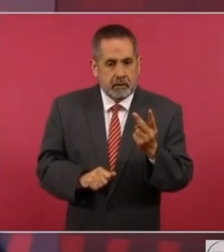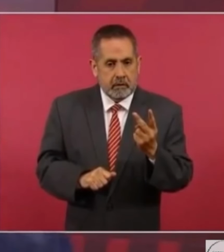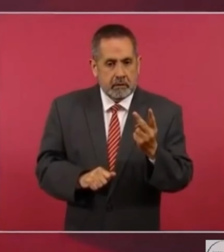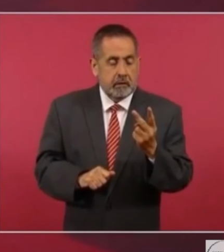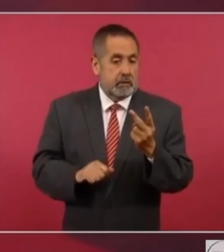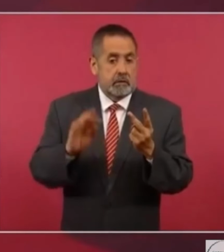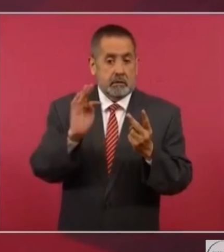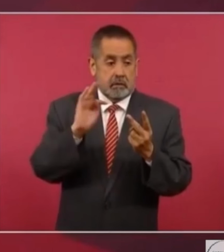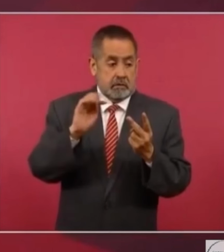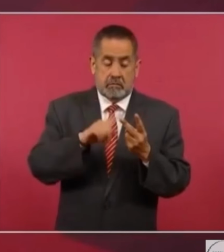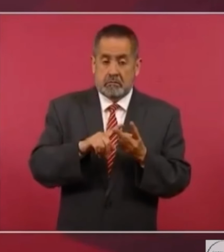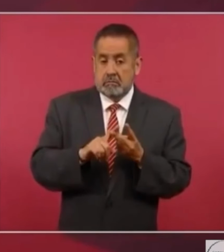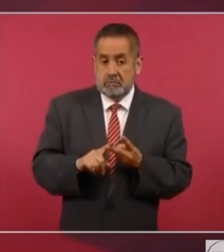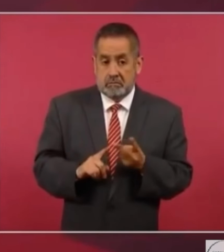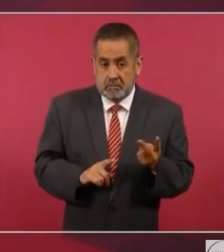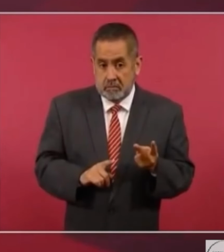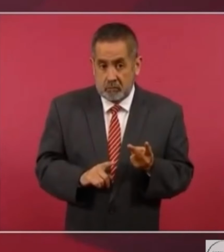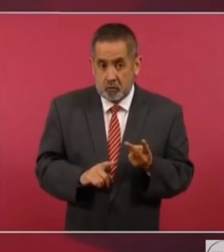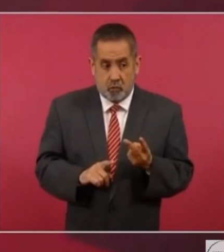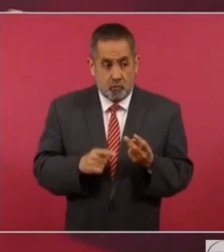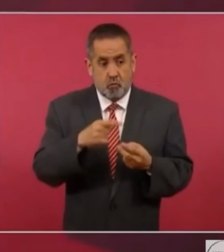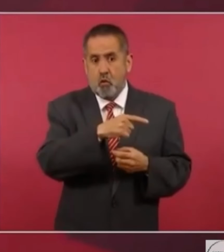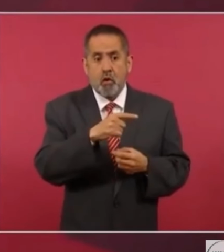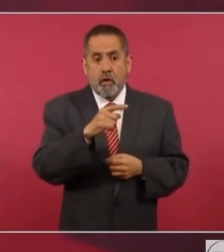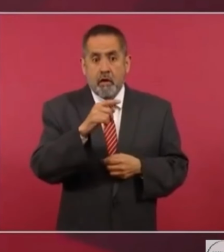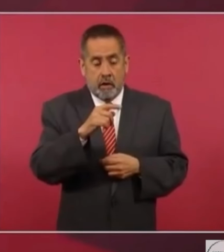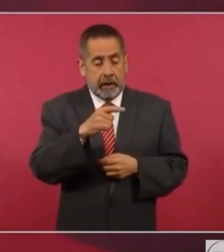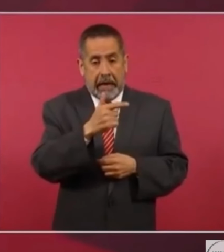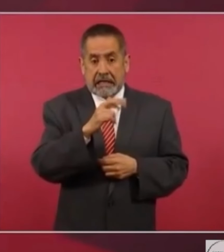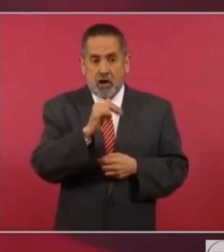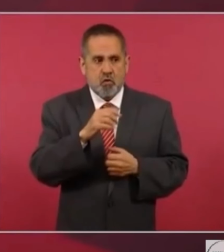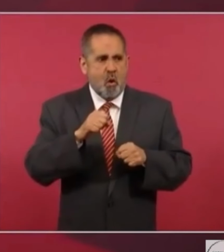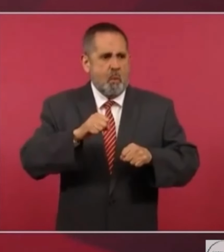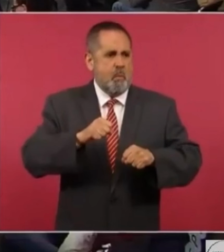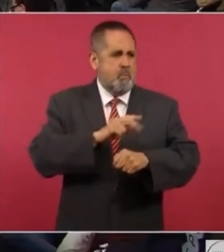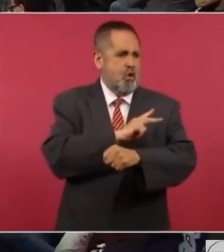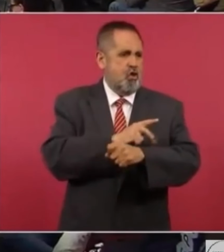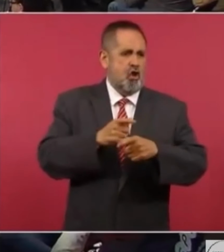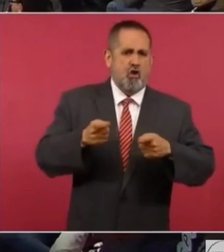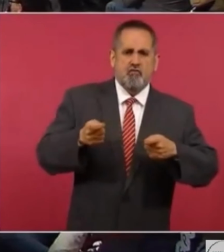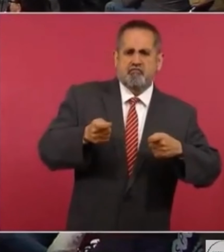llegó a ser muy, muy poderoso, muy fuerte. Esa foto